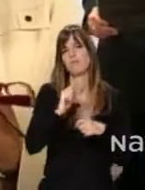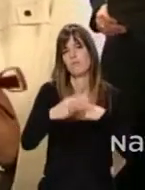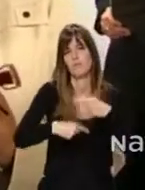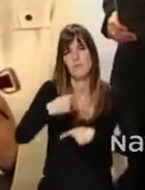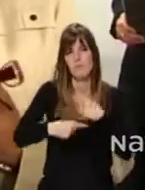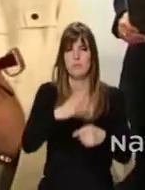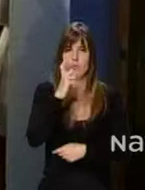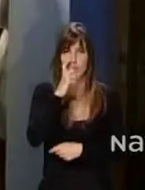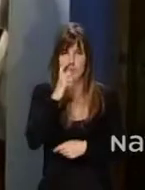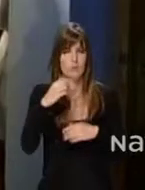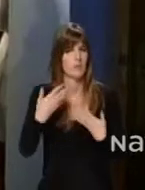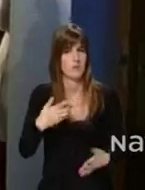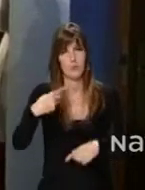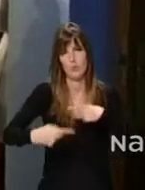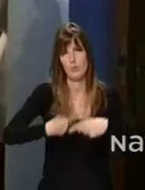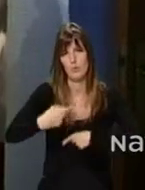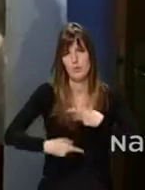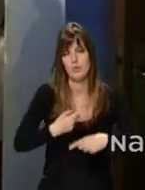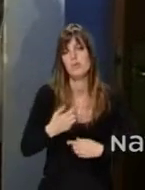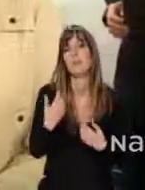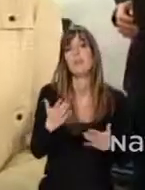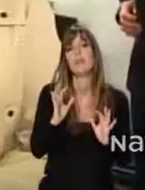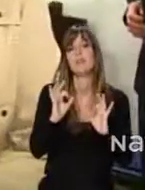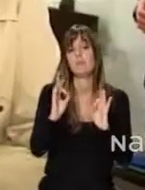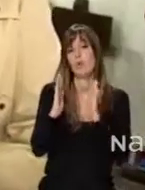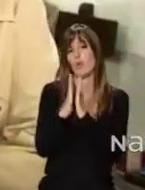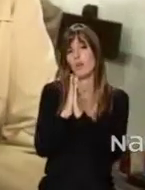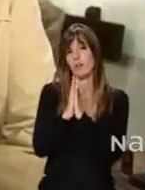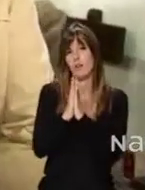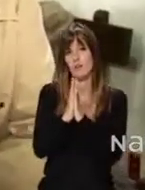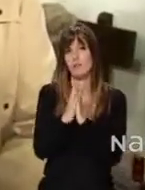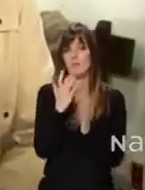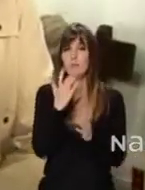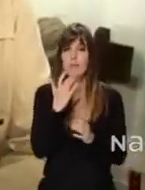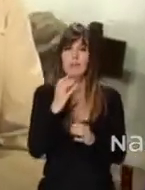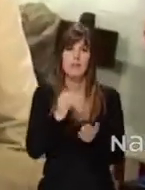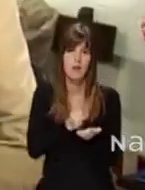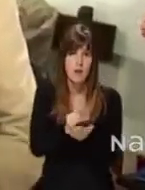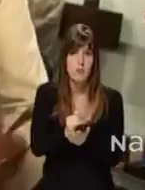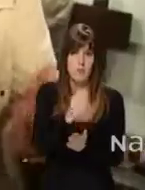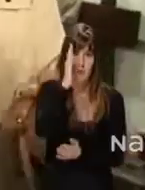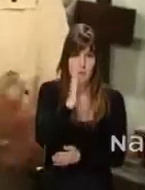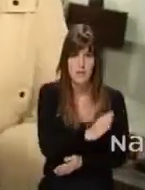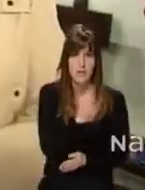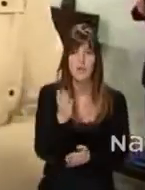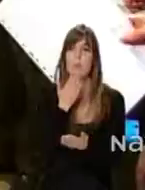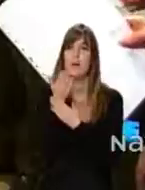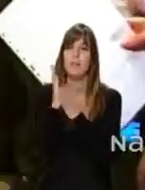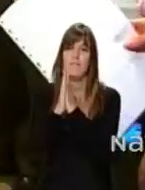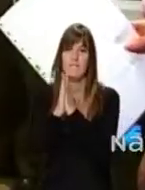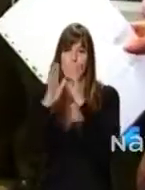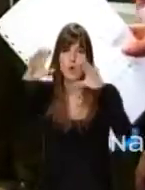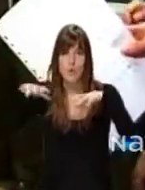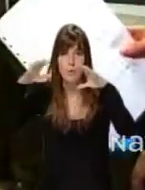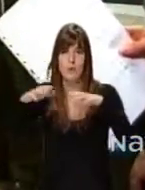Y el mes de junio también, rogativas también, que se hacía para bendecir los campos. Para que lloviese. Eso.